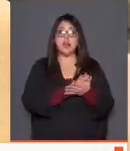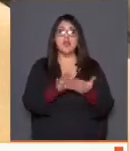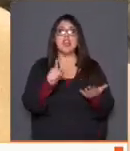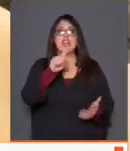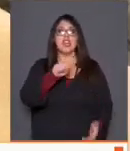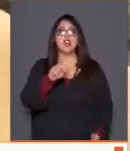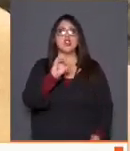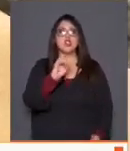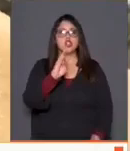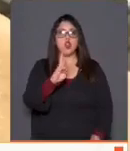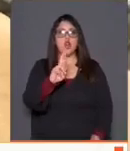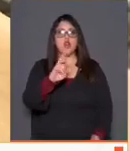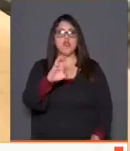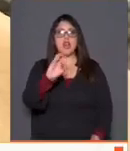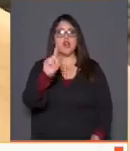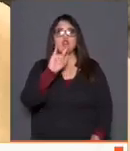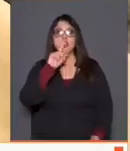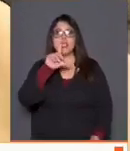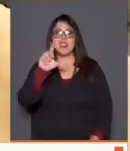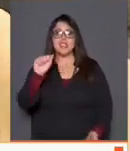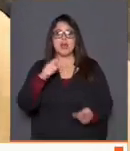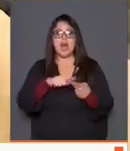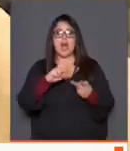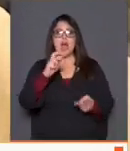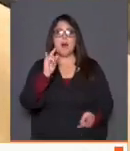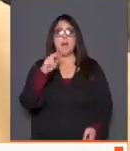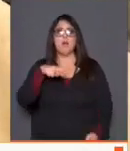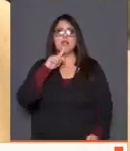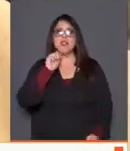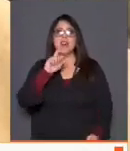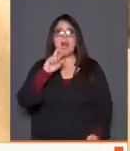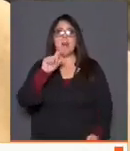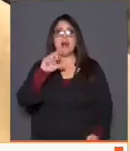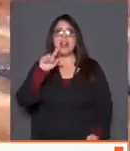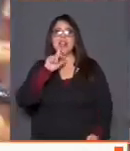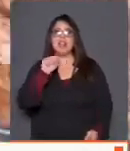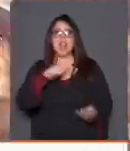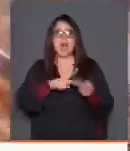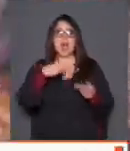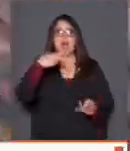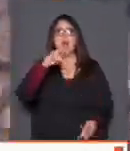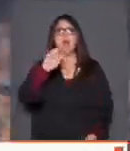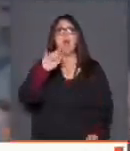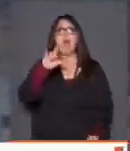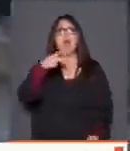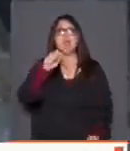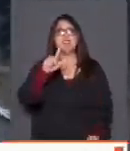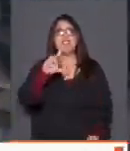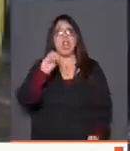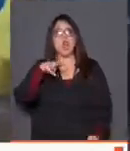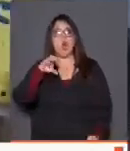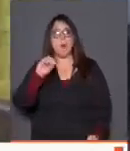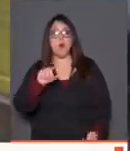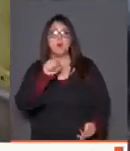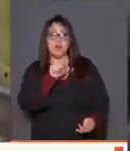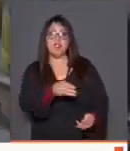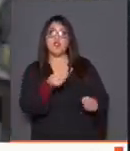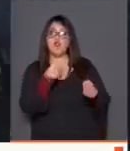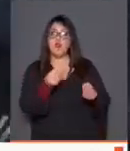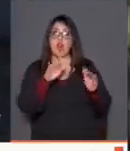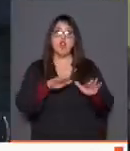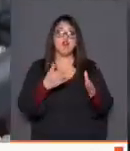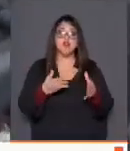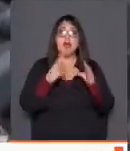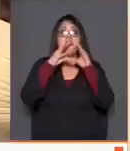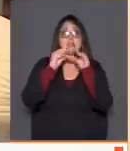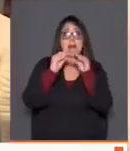una punta vale está un huachalomo que son carne para la varilla carne igual buena blanditas